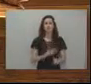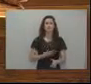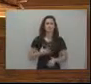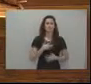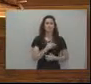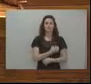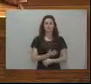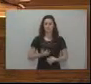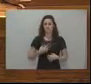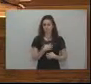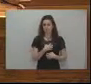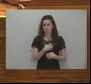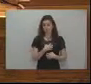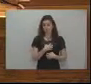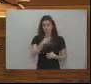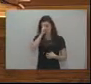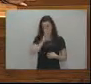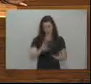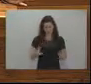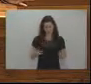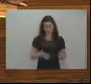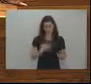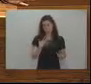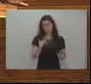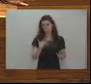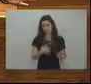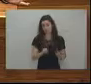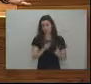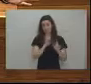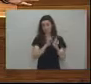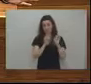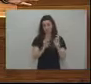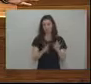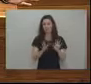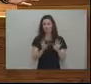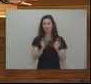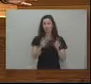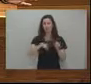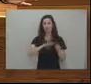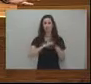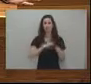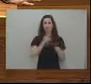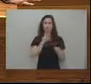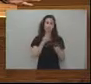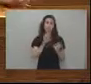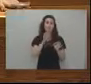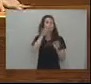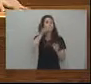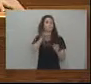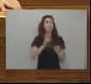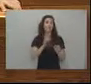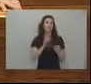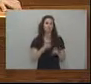sé. Todo puede ser. Pero en nuestro caso creemos que eran verdades incómodas. Tiene todo